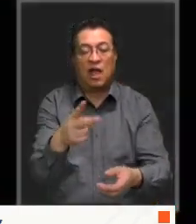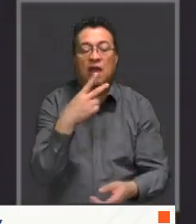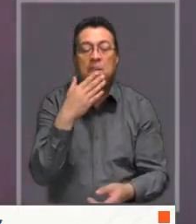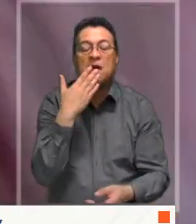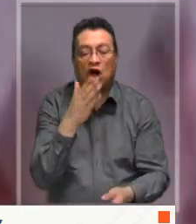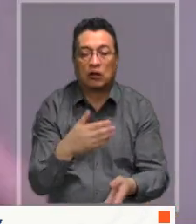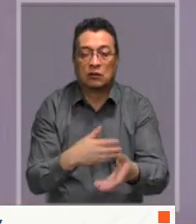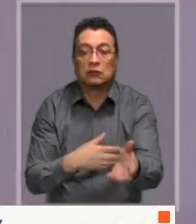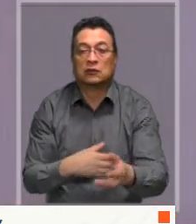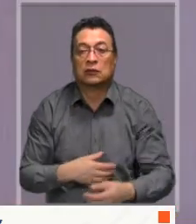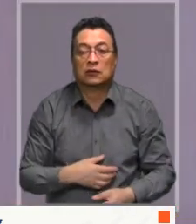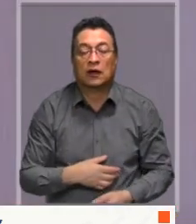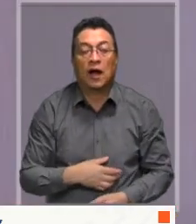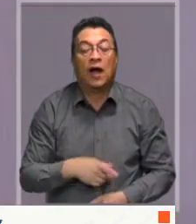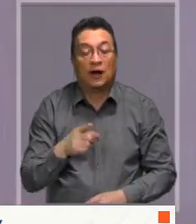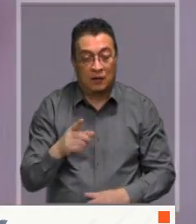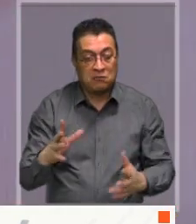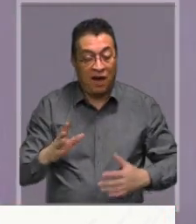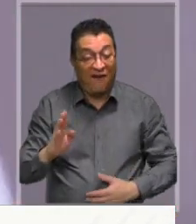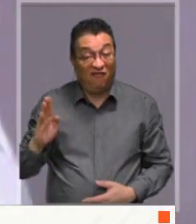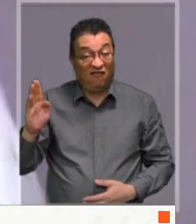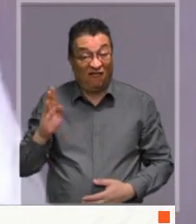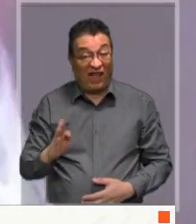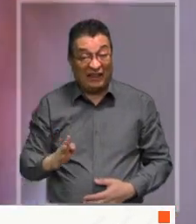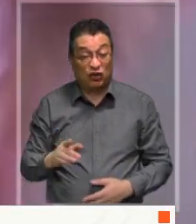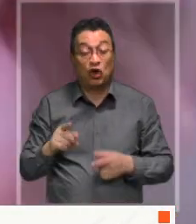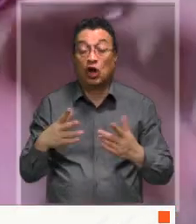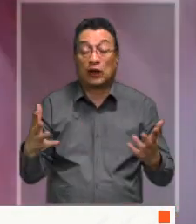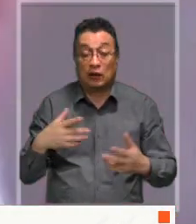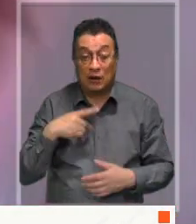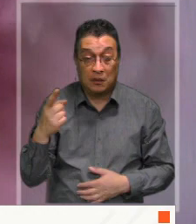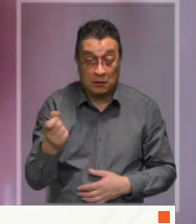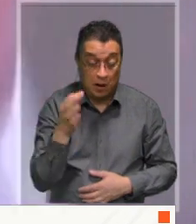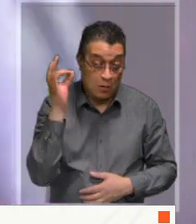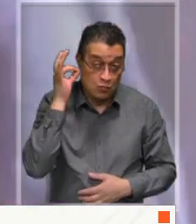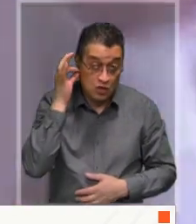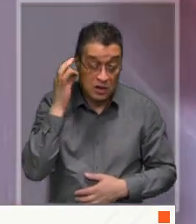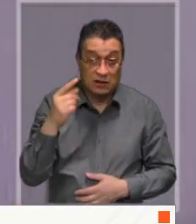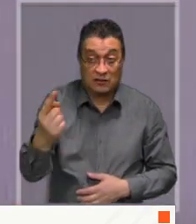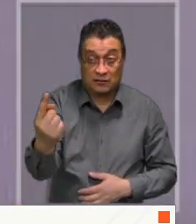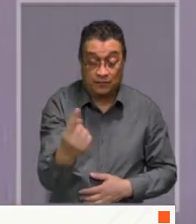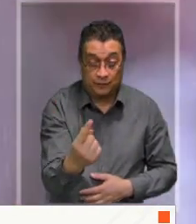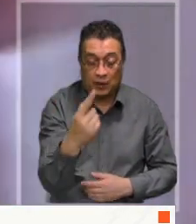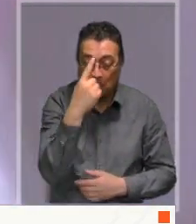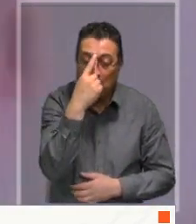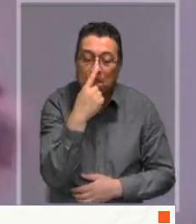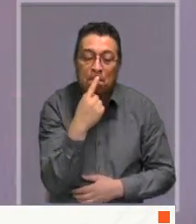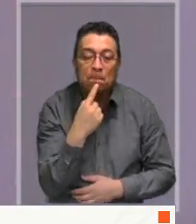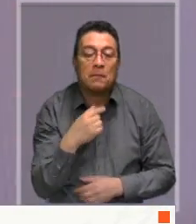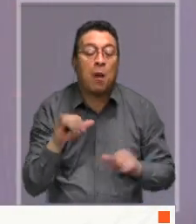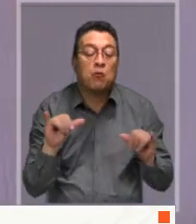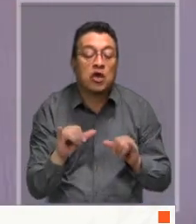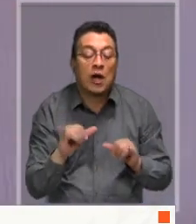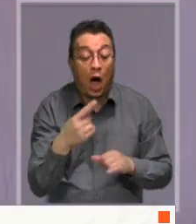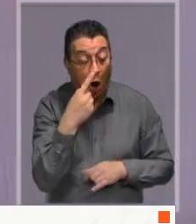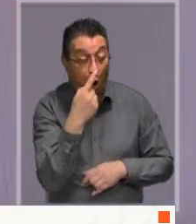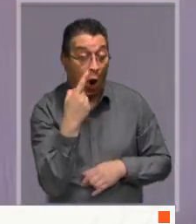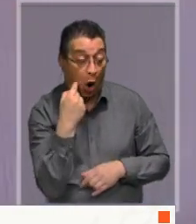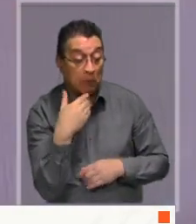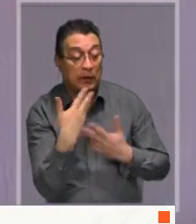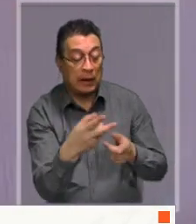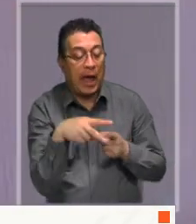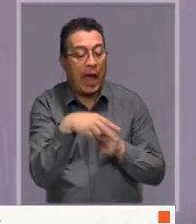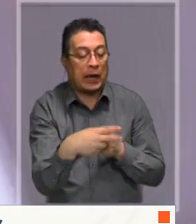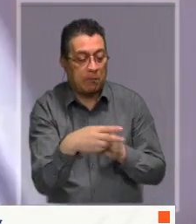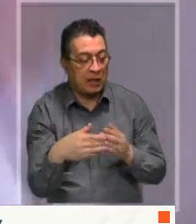en el sentido más básico Así cuando a la primera niña que le regalan una muñequita y al niño le regalan unas herramientas